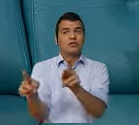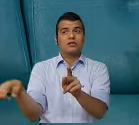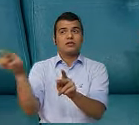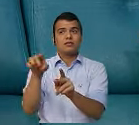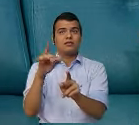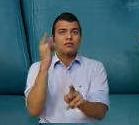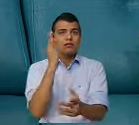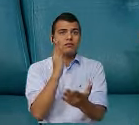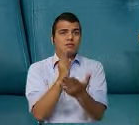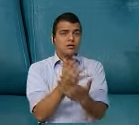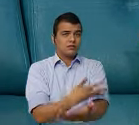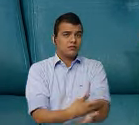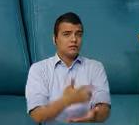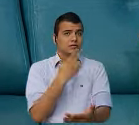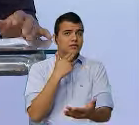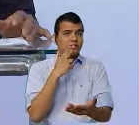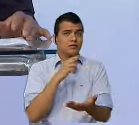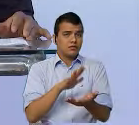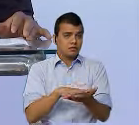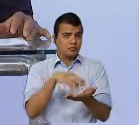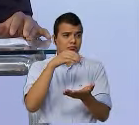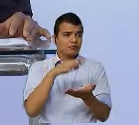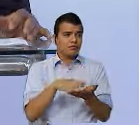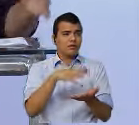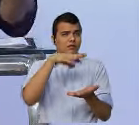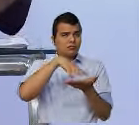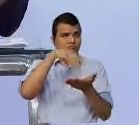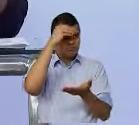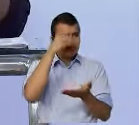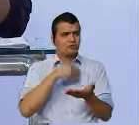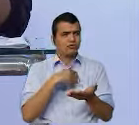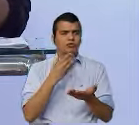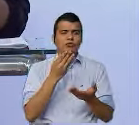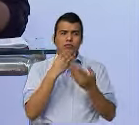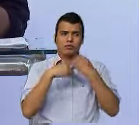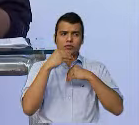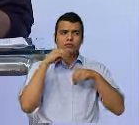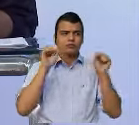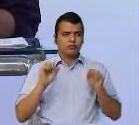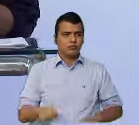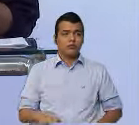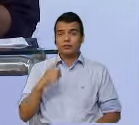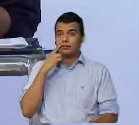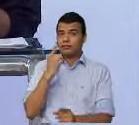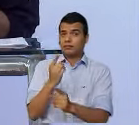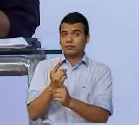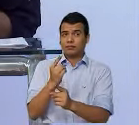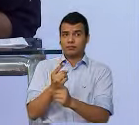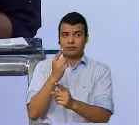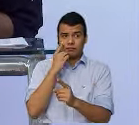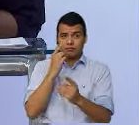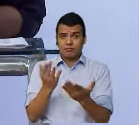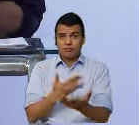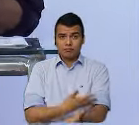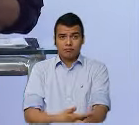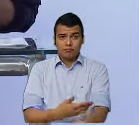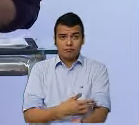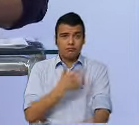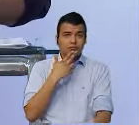sufren de diabetes la puedan consumir. Así es, mi Marce, mi Gigi. Televidente, es diabética,